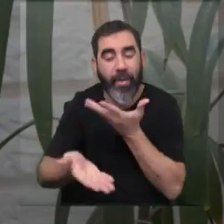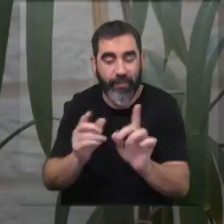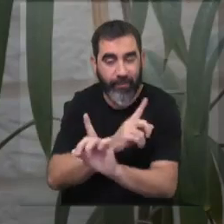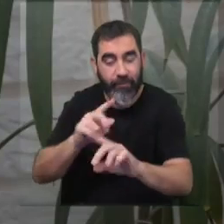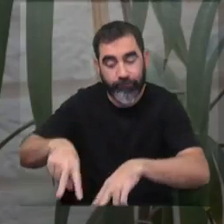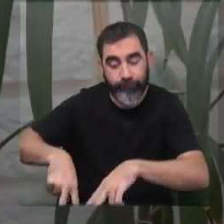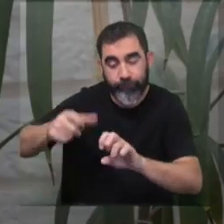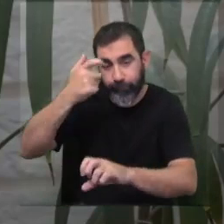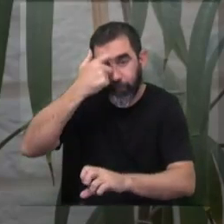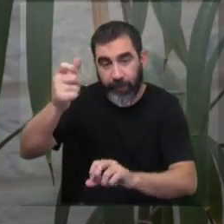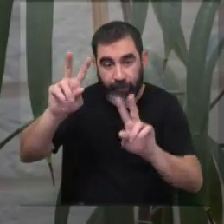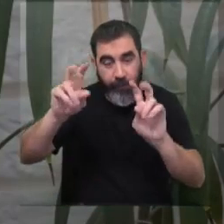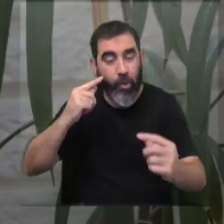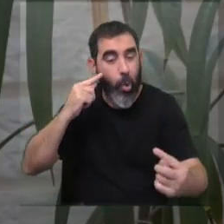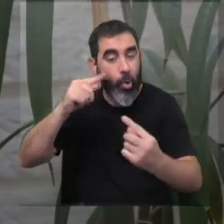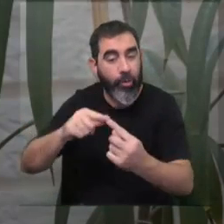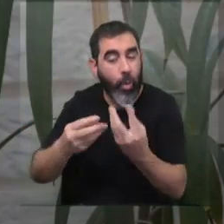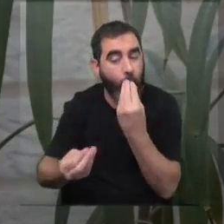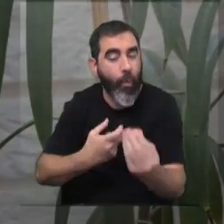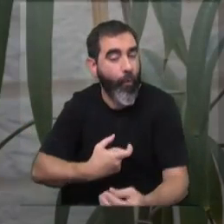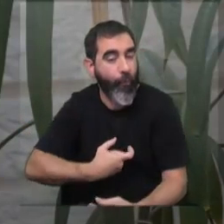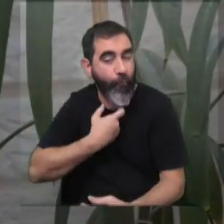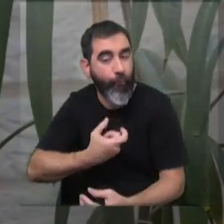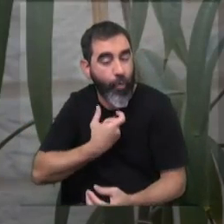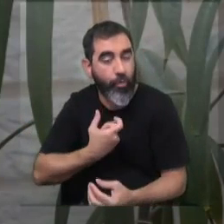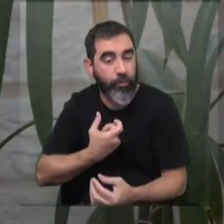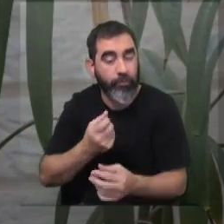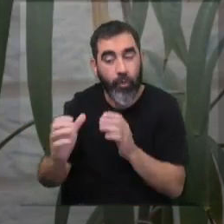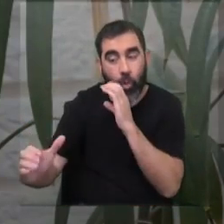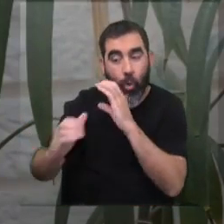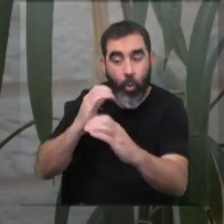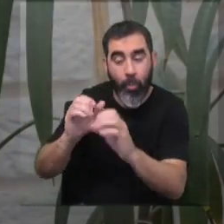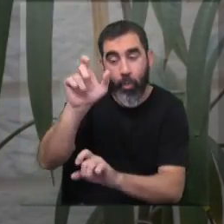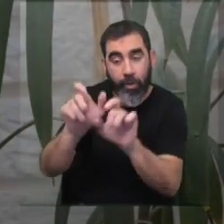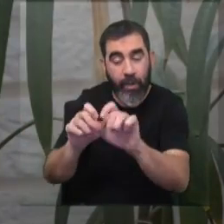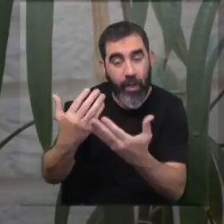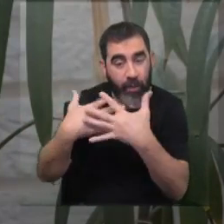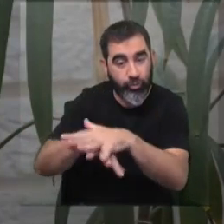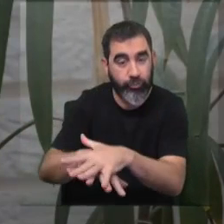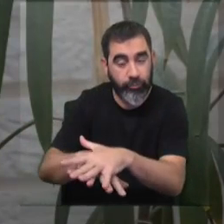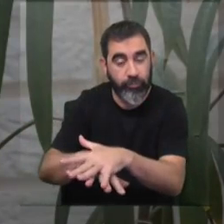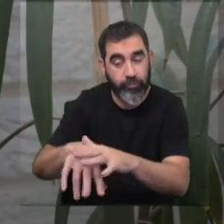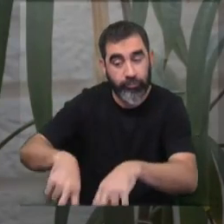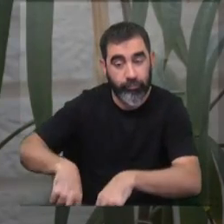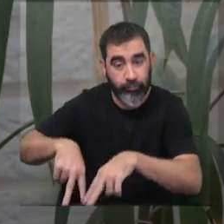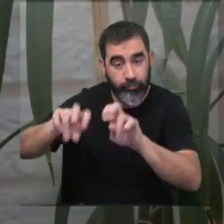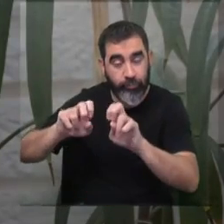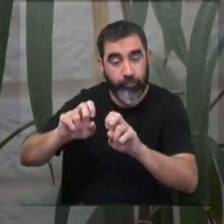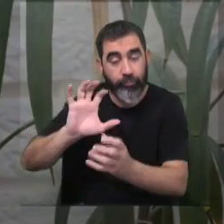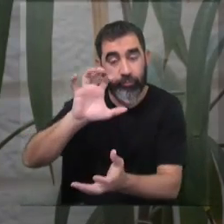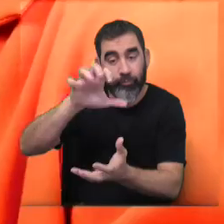estudio científico que busca analizar cómo la voz influye en la comunicación entre las personas. El estudio es llevado adelante por el Centro